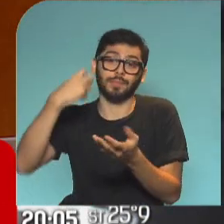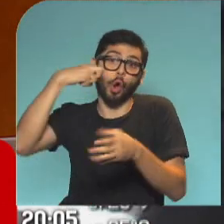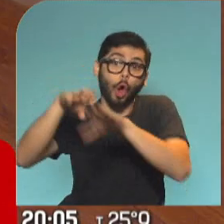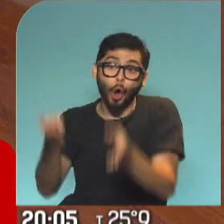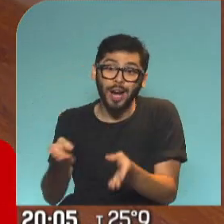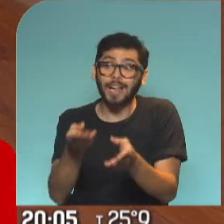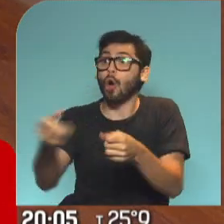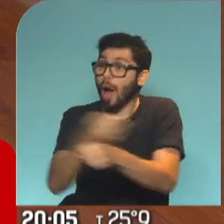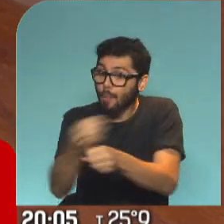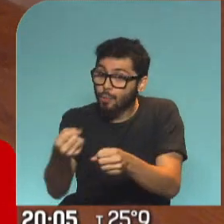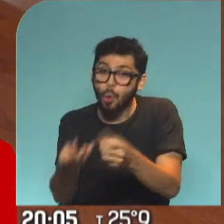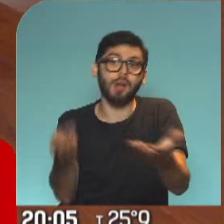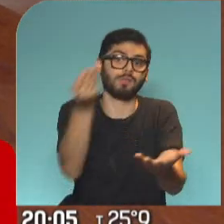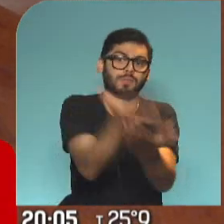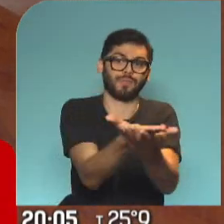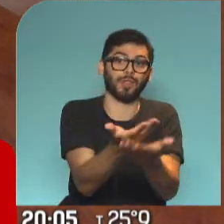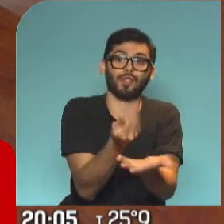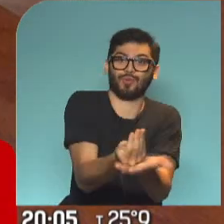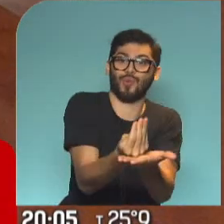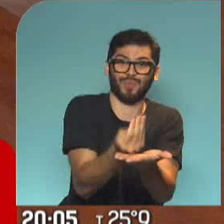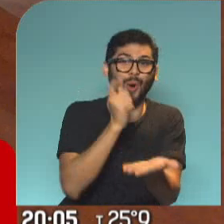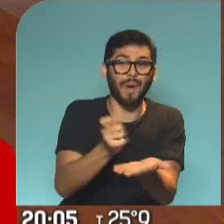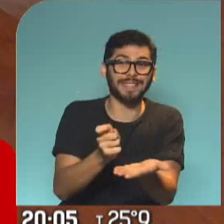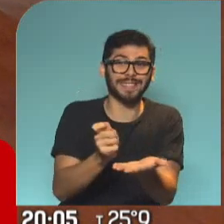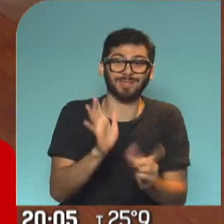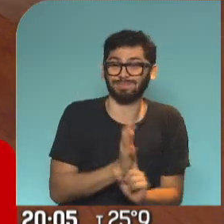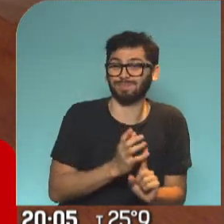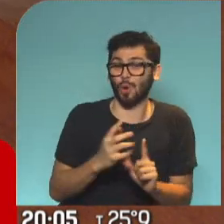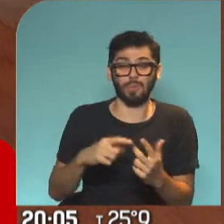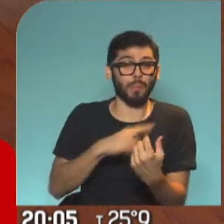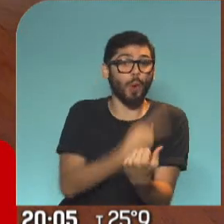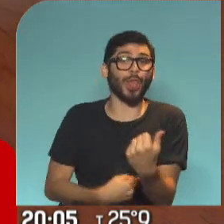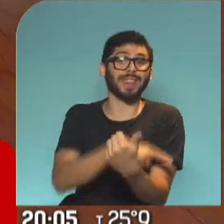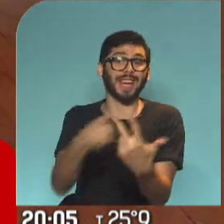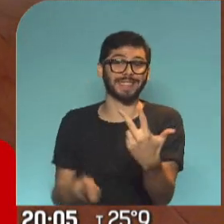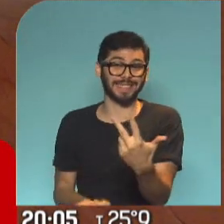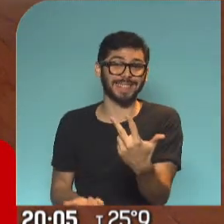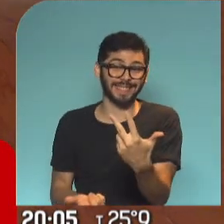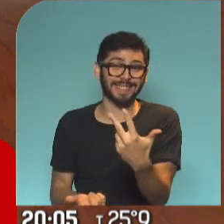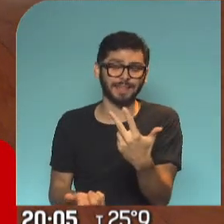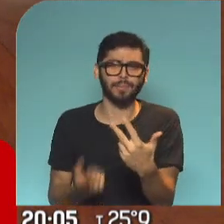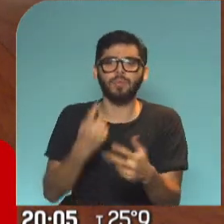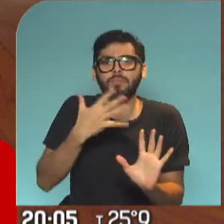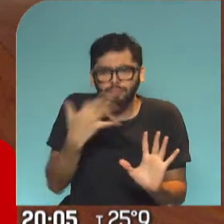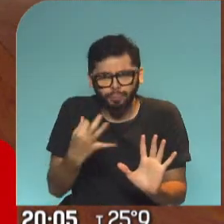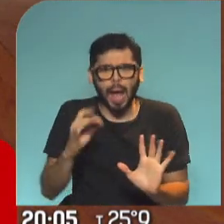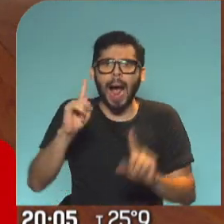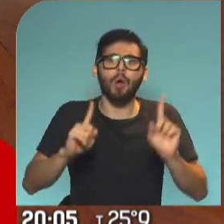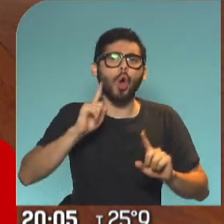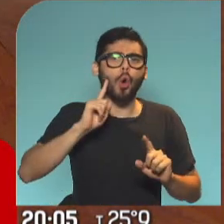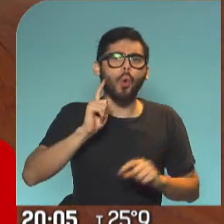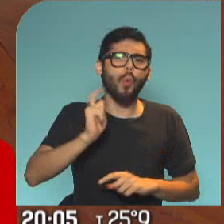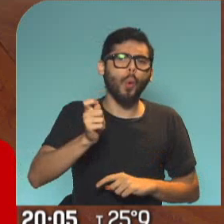ahora es cierto que hay jueces y juezas que puede ser que hayan permitido